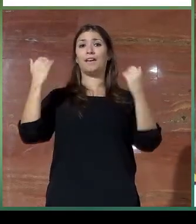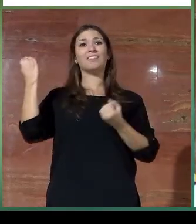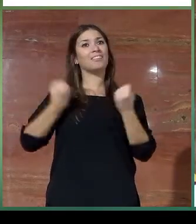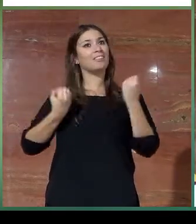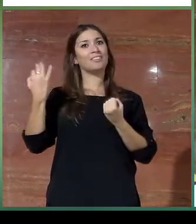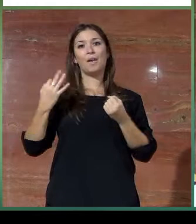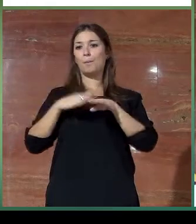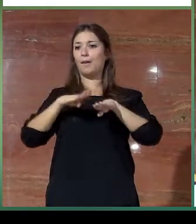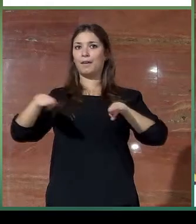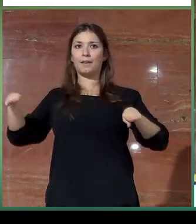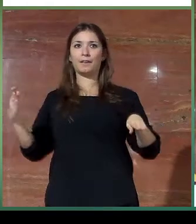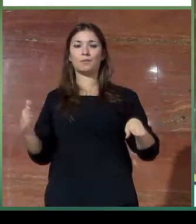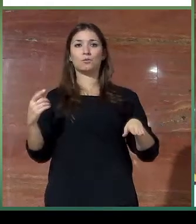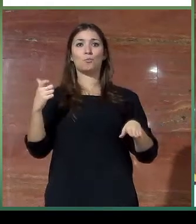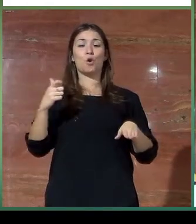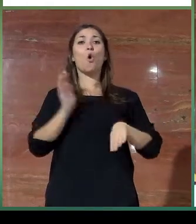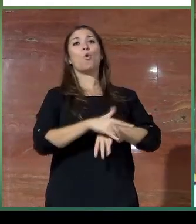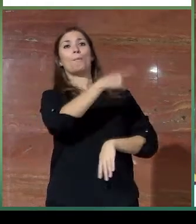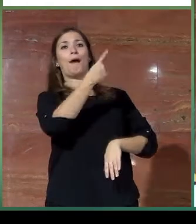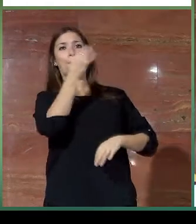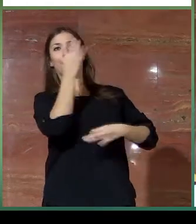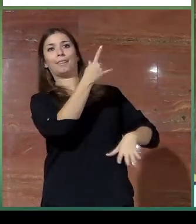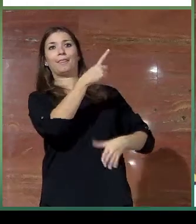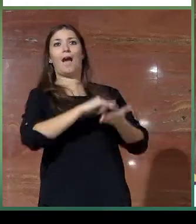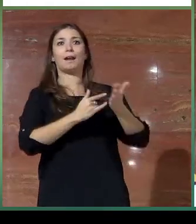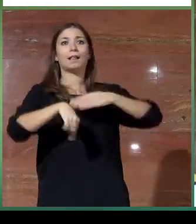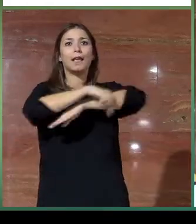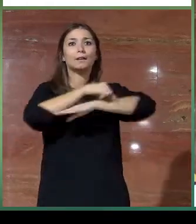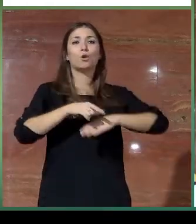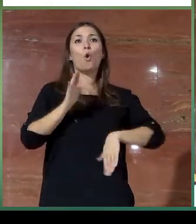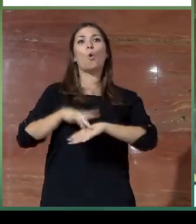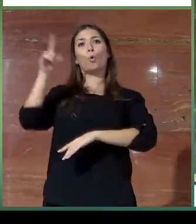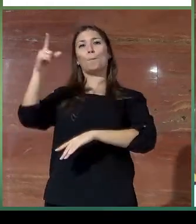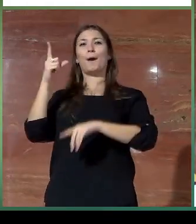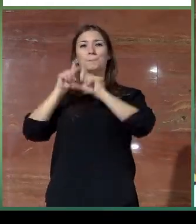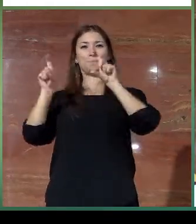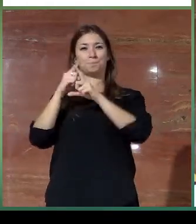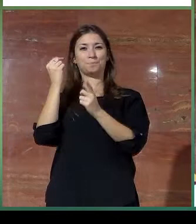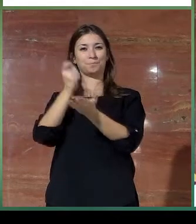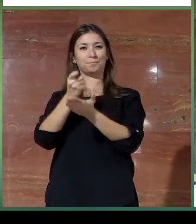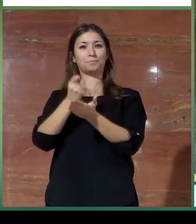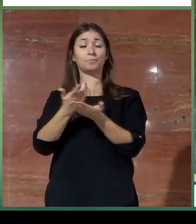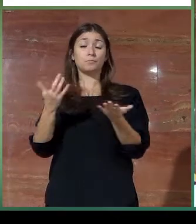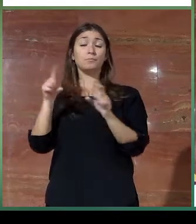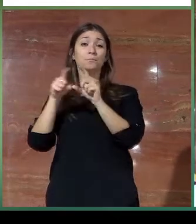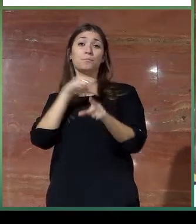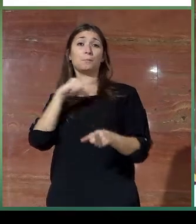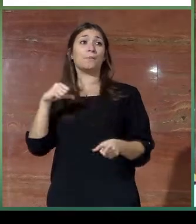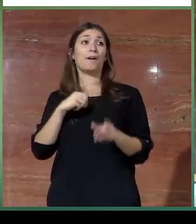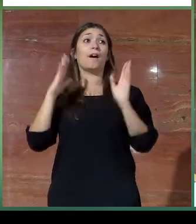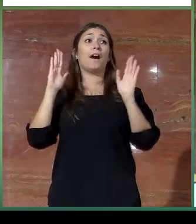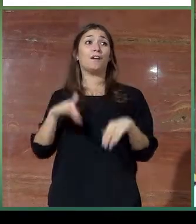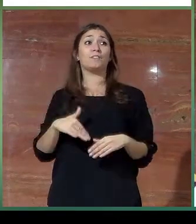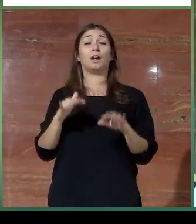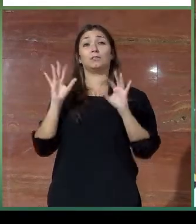que cargamos un poco las tintas en el arquitecto, se le puede cargar las tintas al promotor, que al fin y al cabo, pues como empresa privada, pues lo que querrá tener es el mayor beneficio.